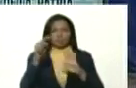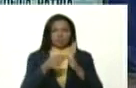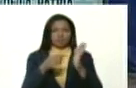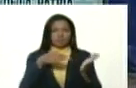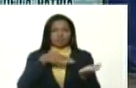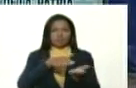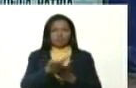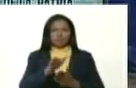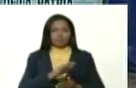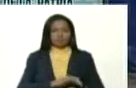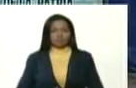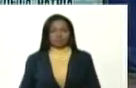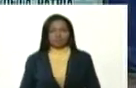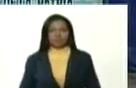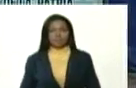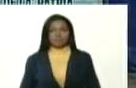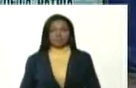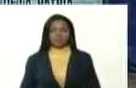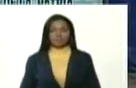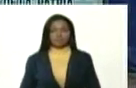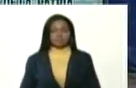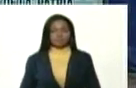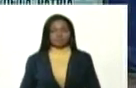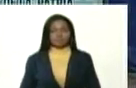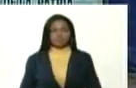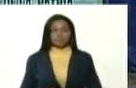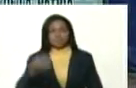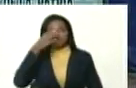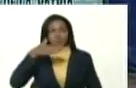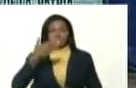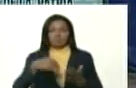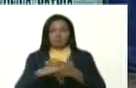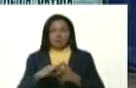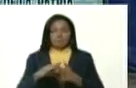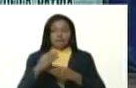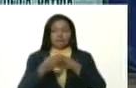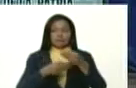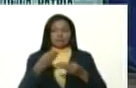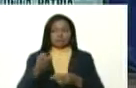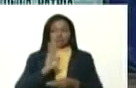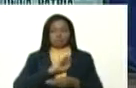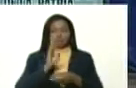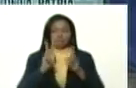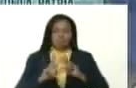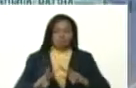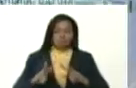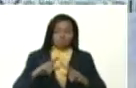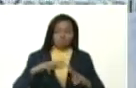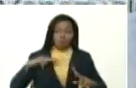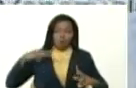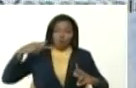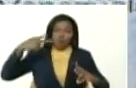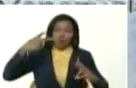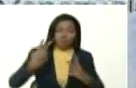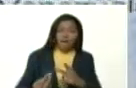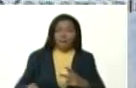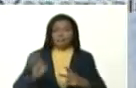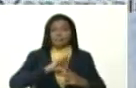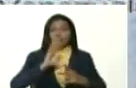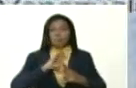garantías, donde el pueblo salga a ejercer su propia voluntad, su